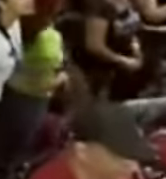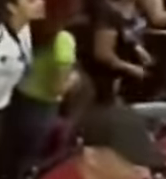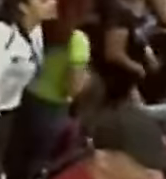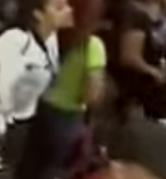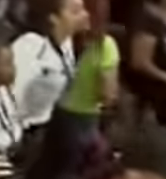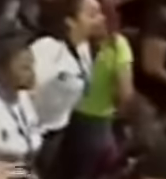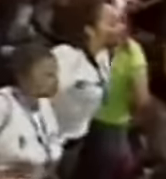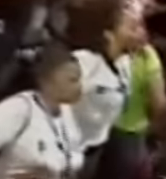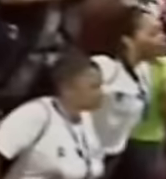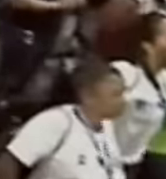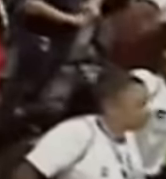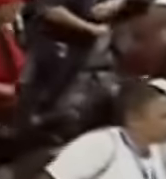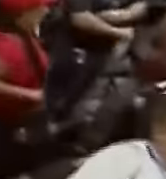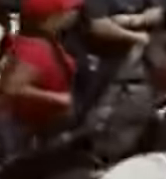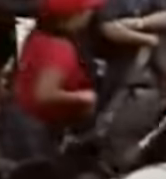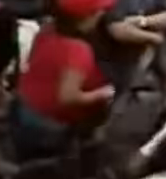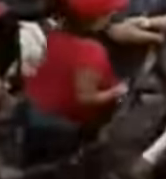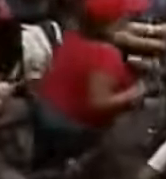¡Oh!